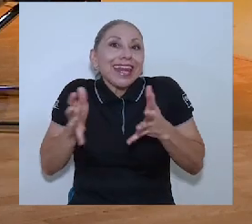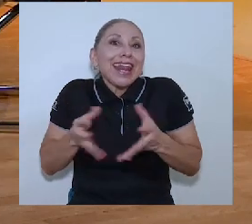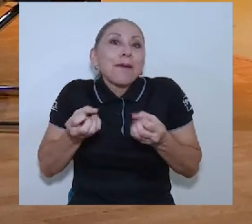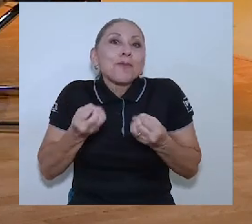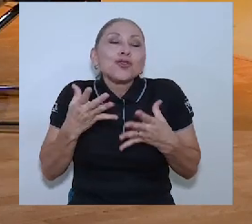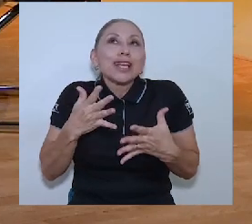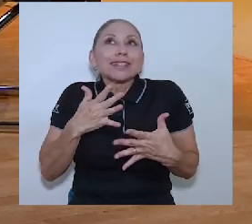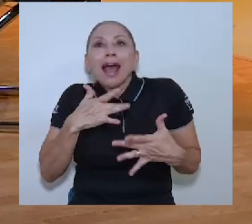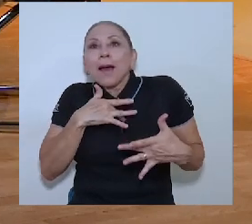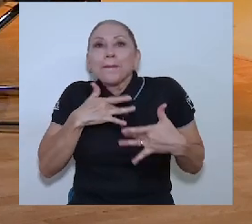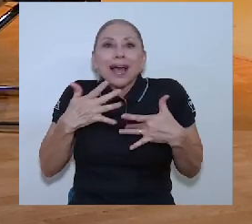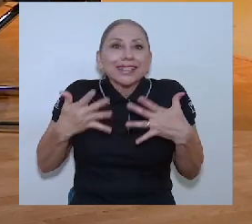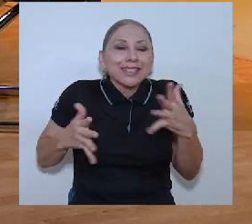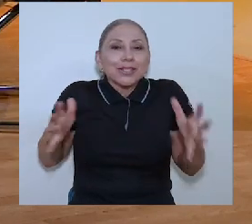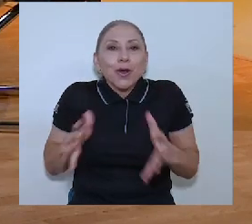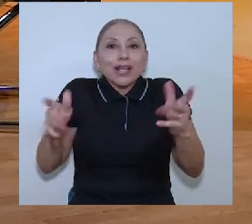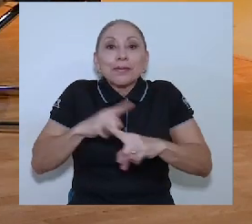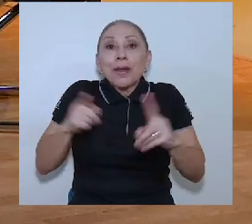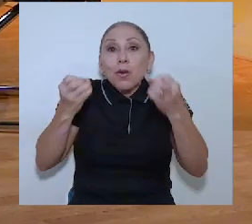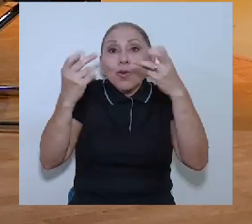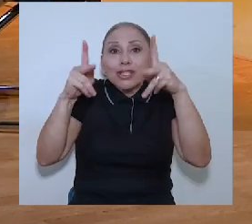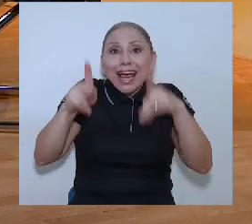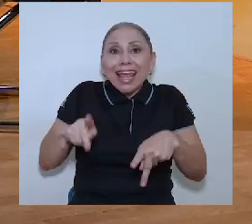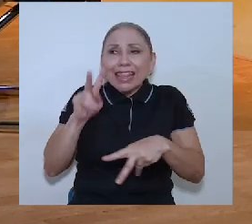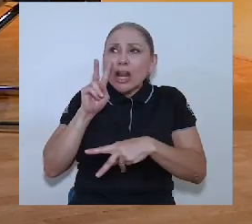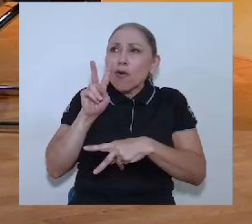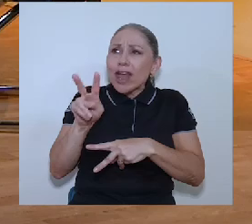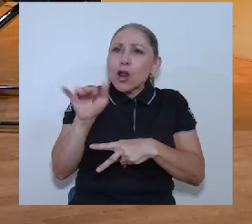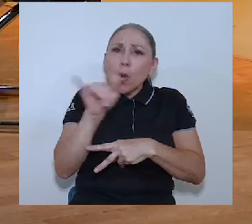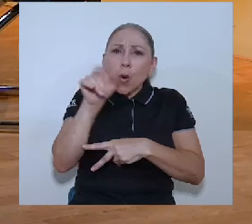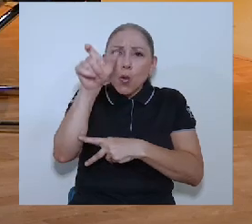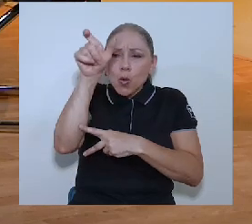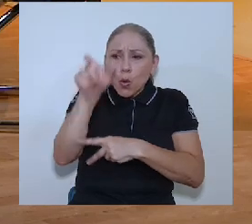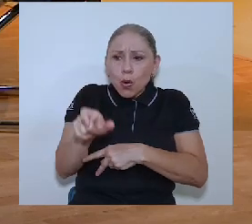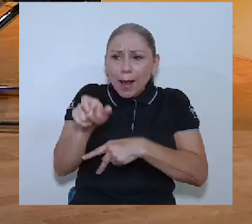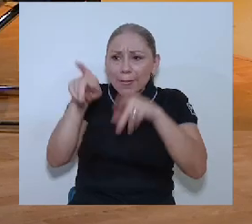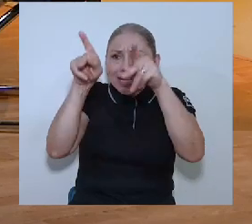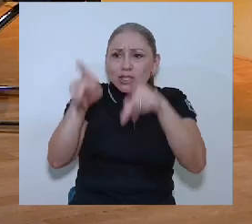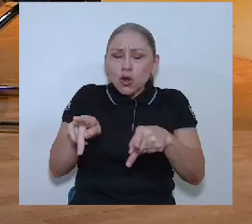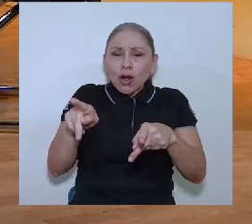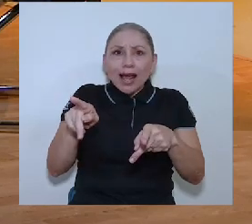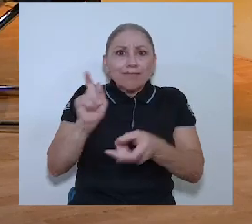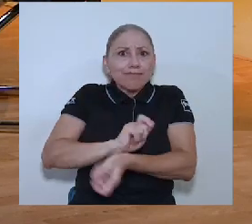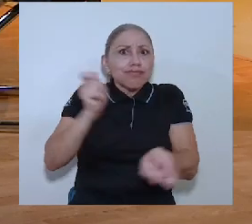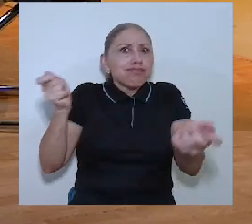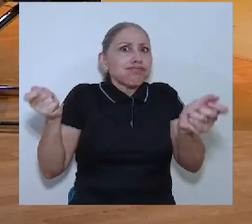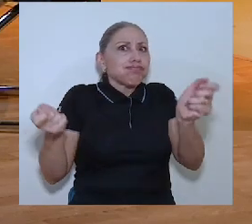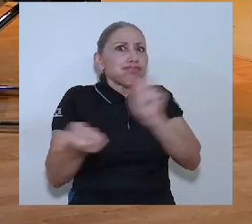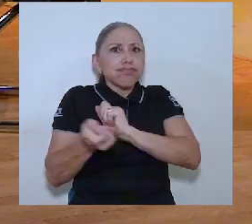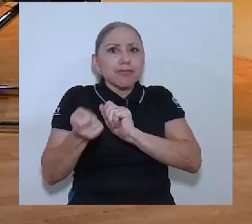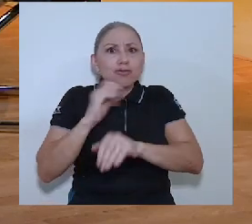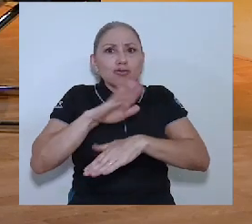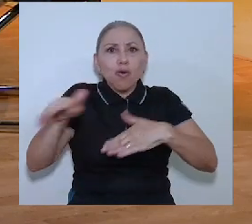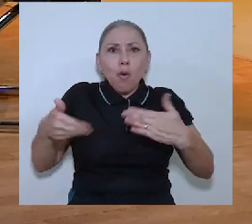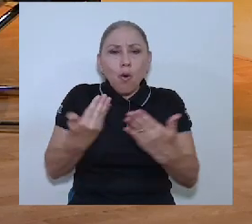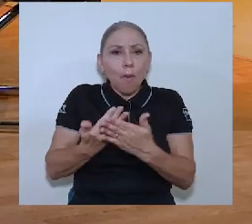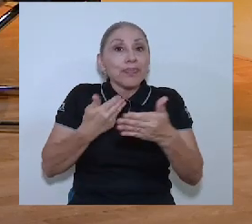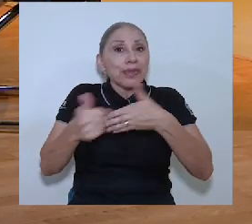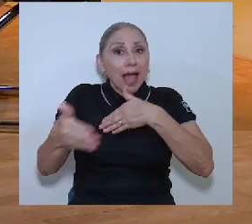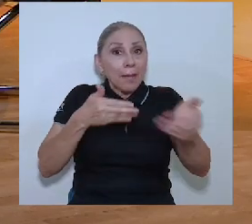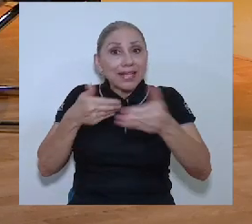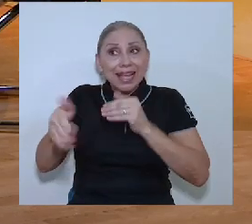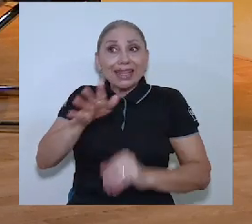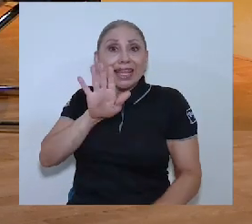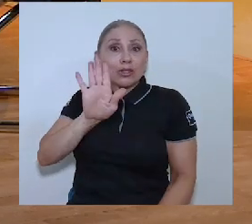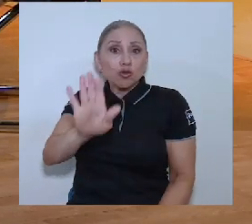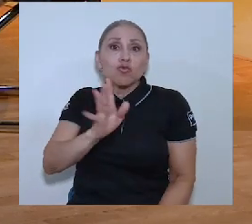mucha gente lo ve como alguien realmente disruptor que va a cambiar todo, y que a pesar de que su